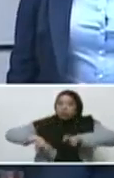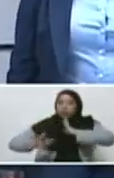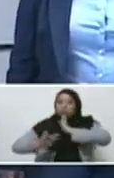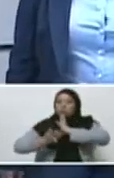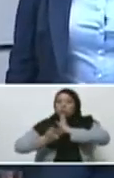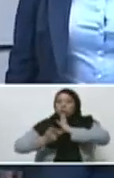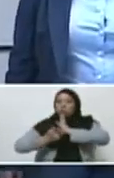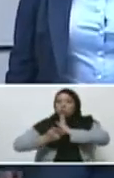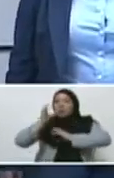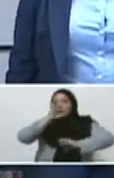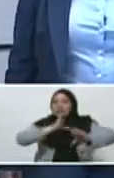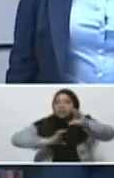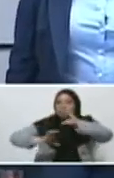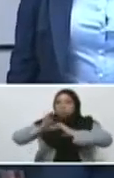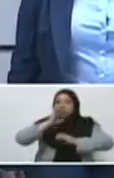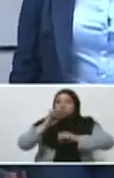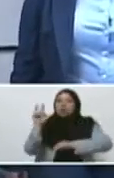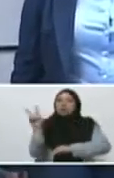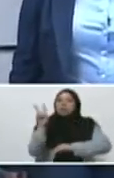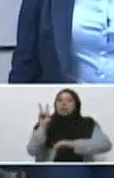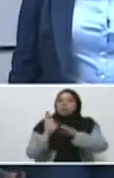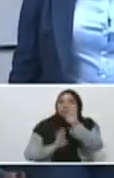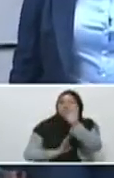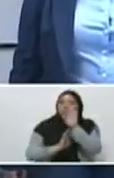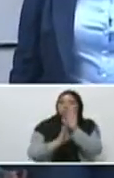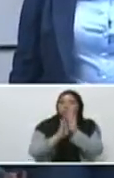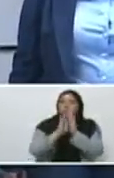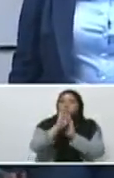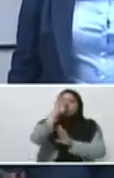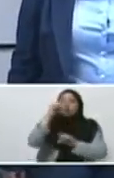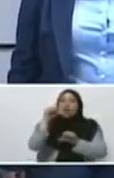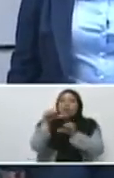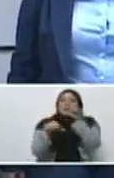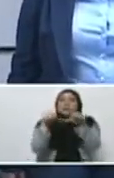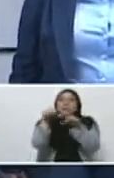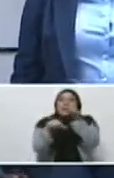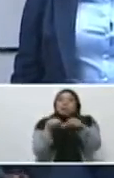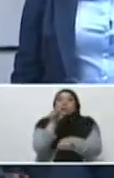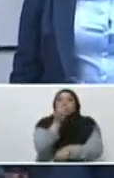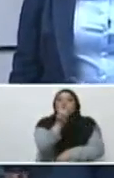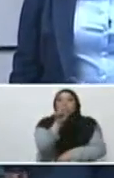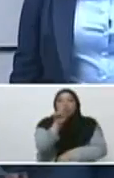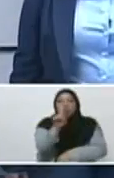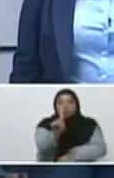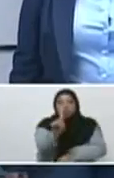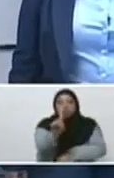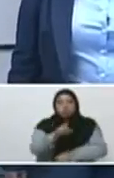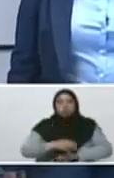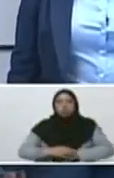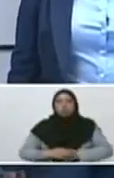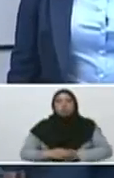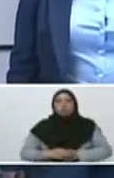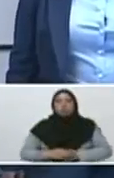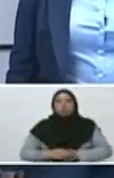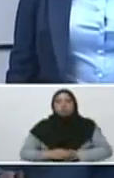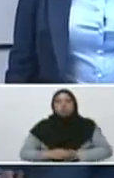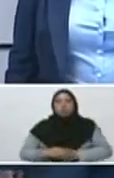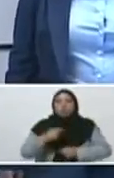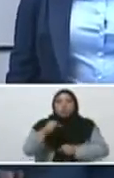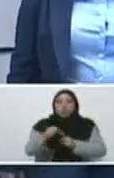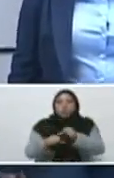va a transitar el siglo XXI, a transitar el